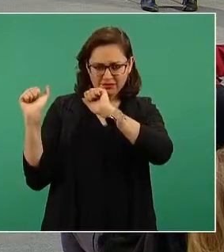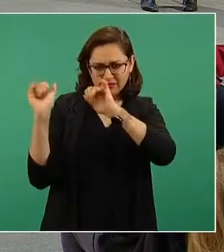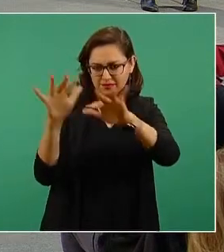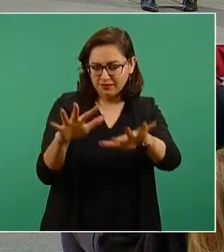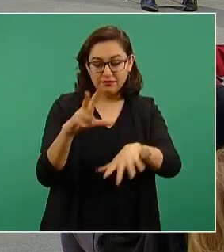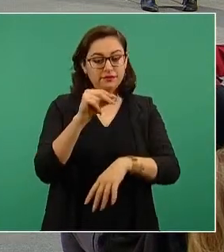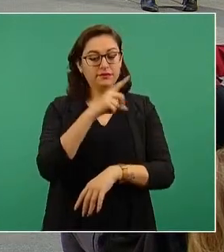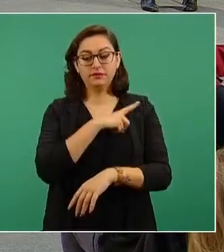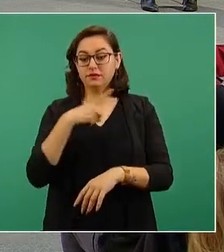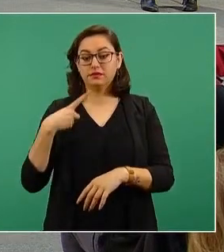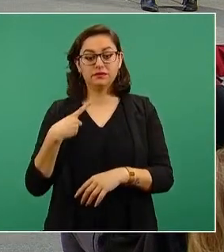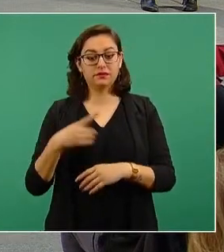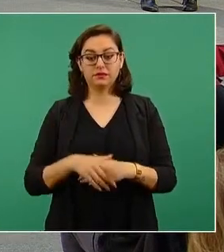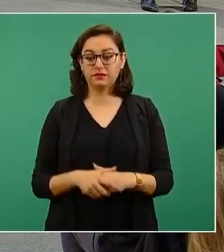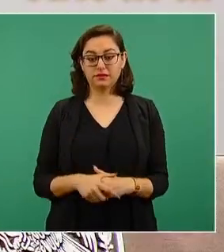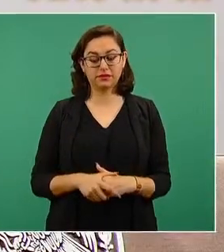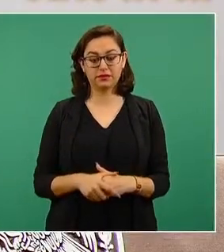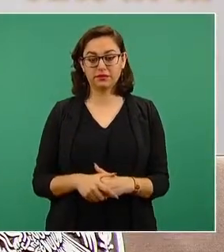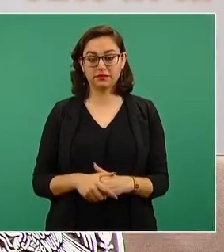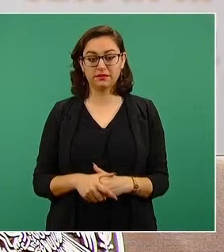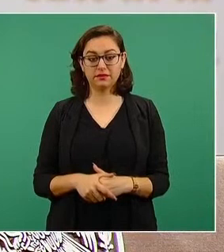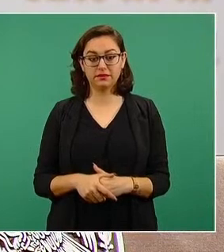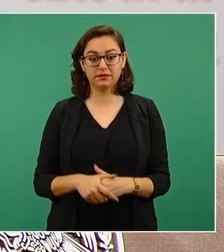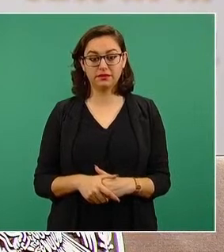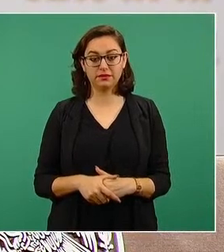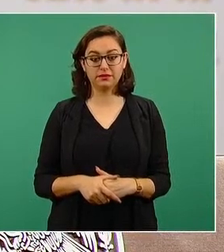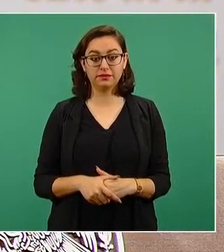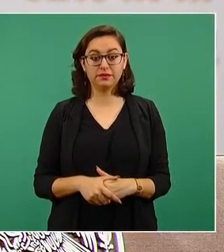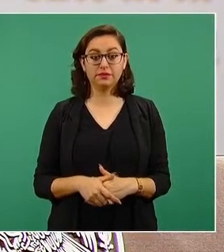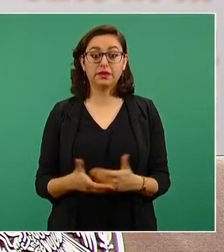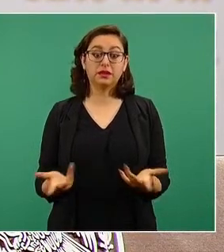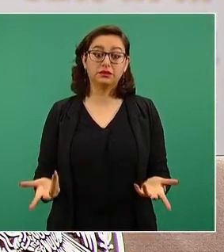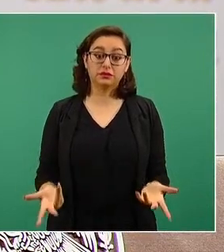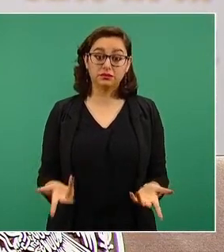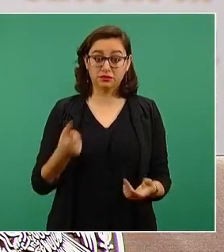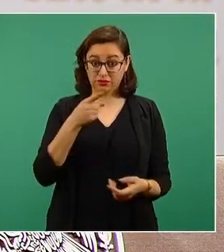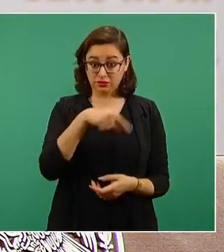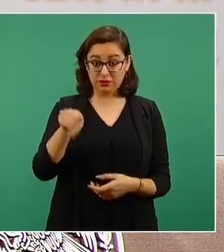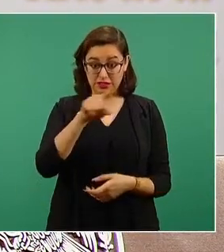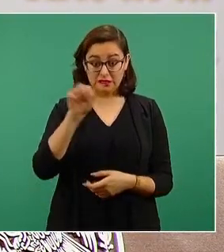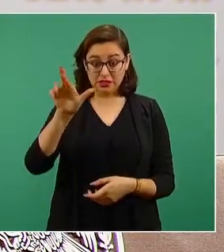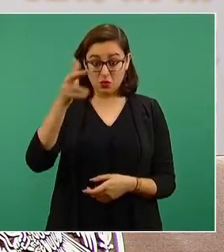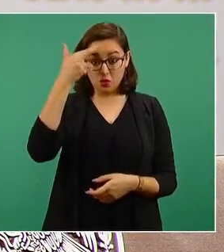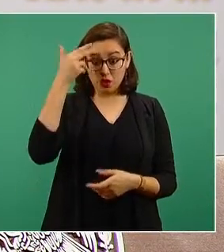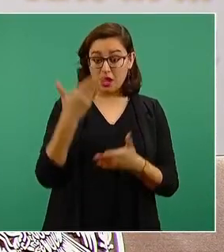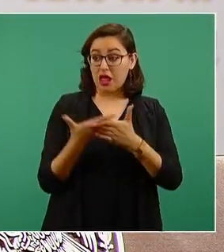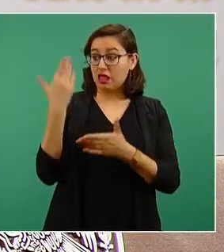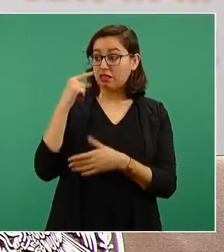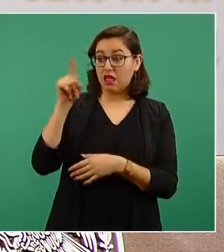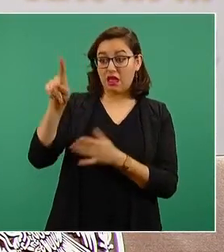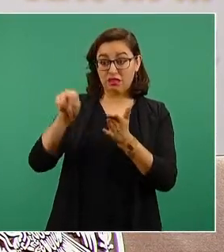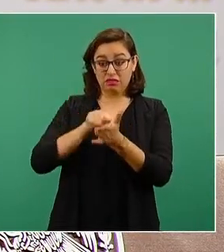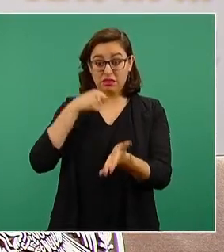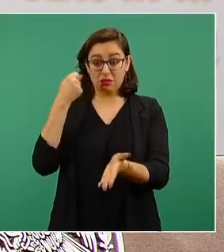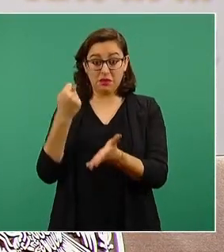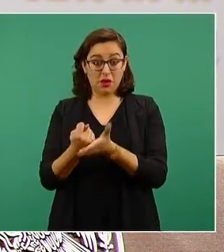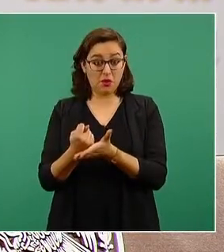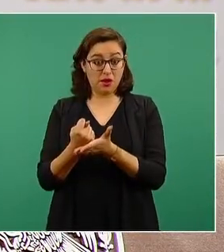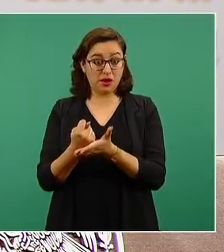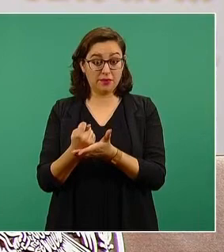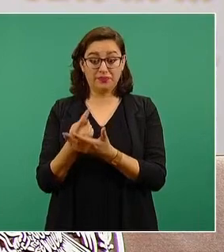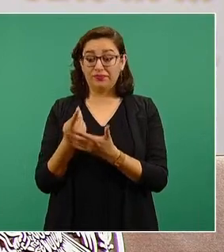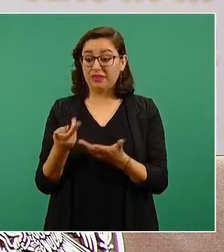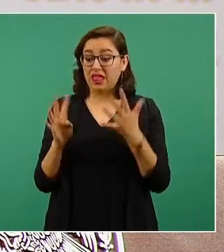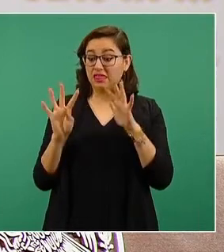nos sucedió lamentablemente en Tamaulipas, donde asesinaron y quemaron